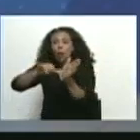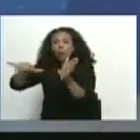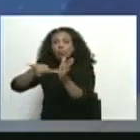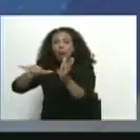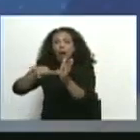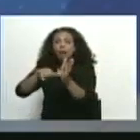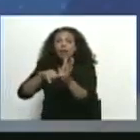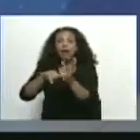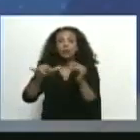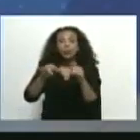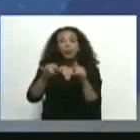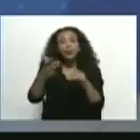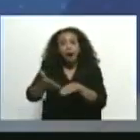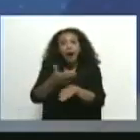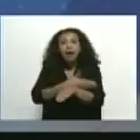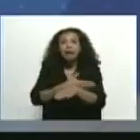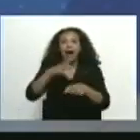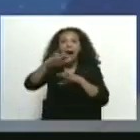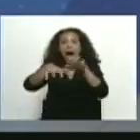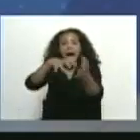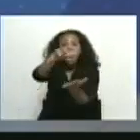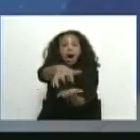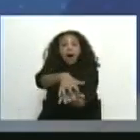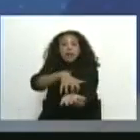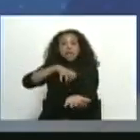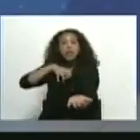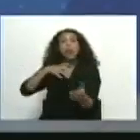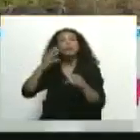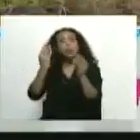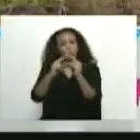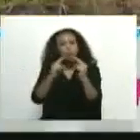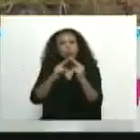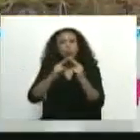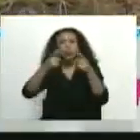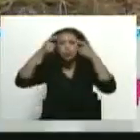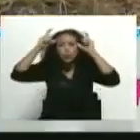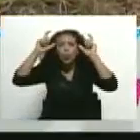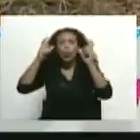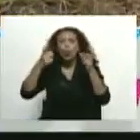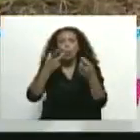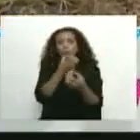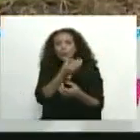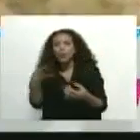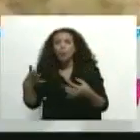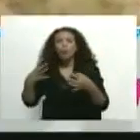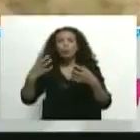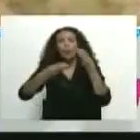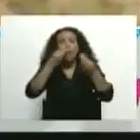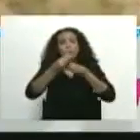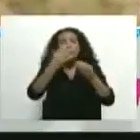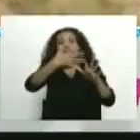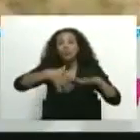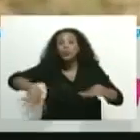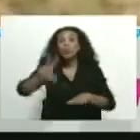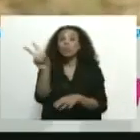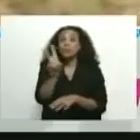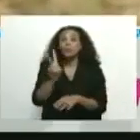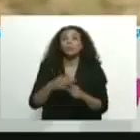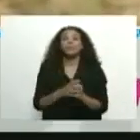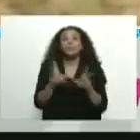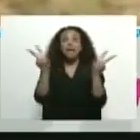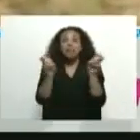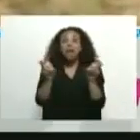al cual se está explotando. Agrícola por todo lo que conocemos y su desarrollo industrial de producir parte de los alimentos del país. El